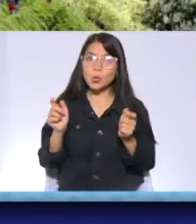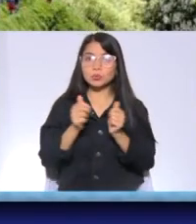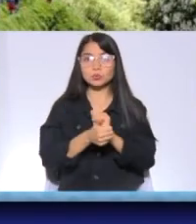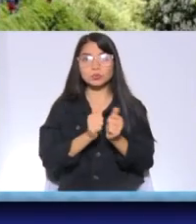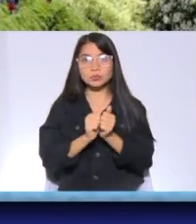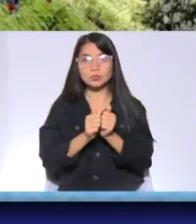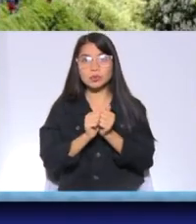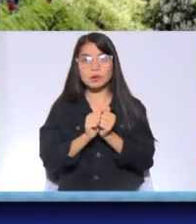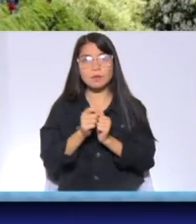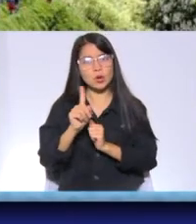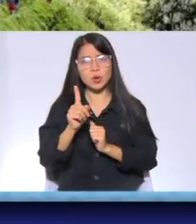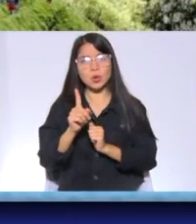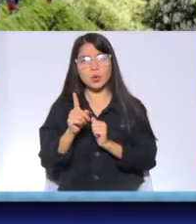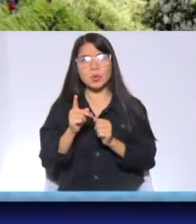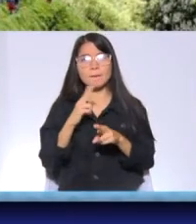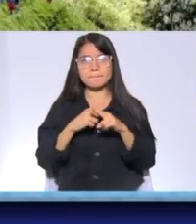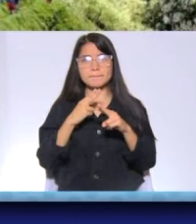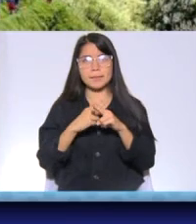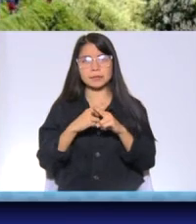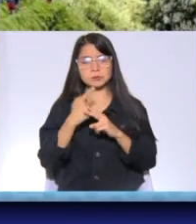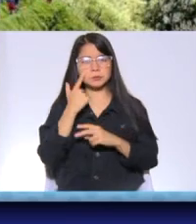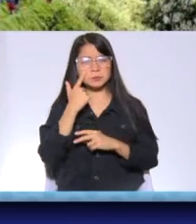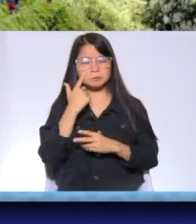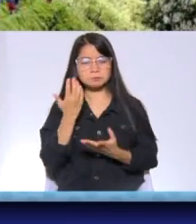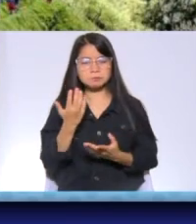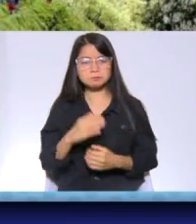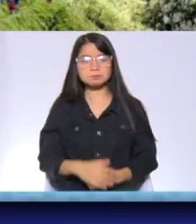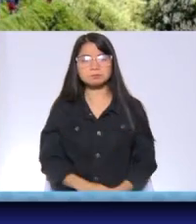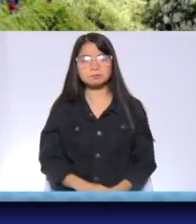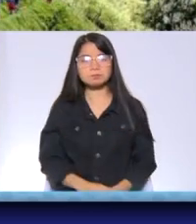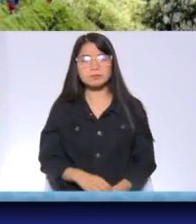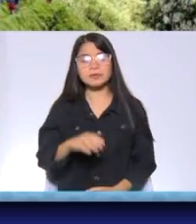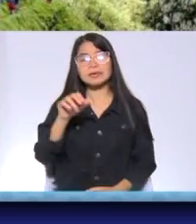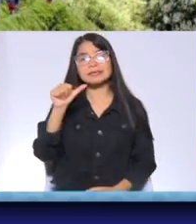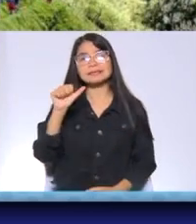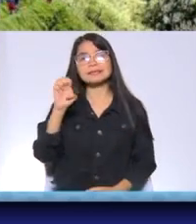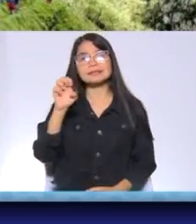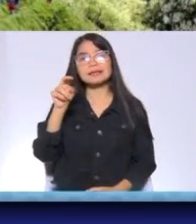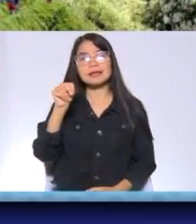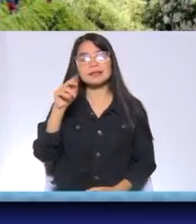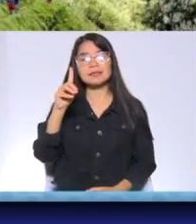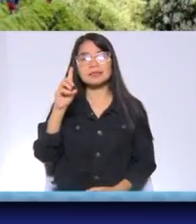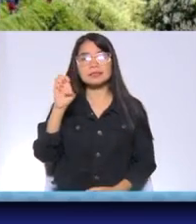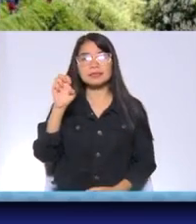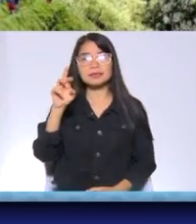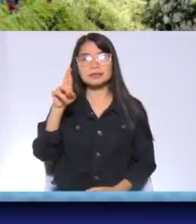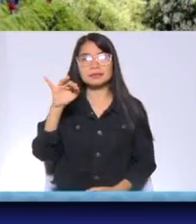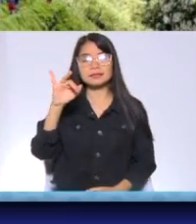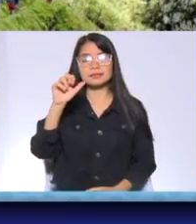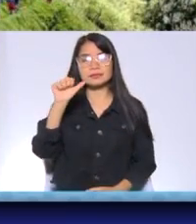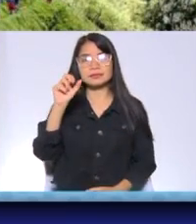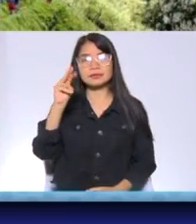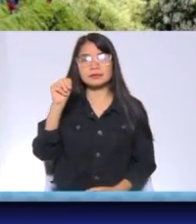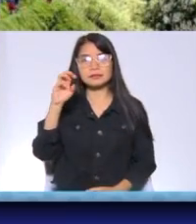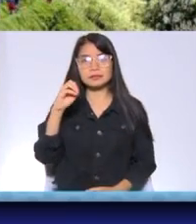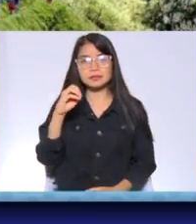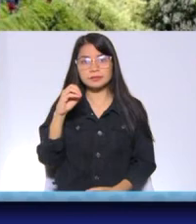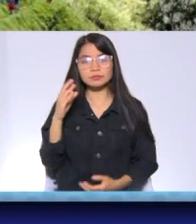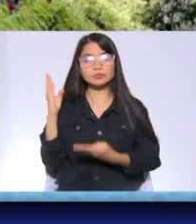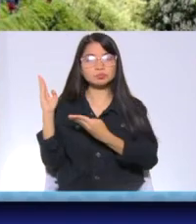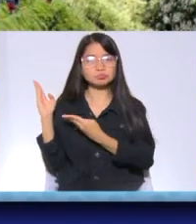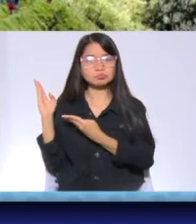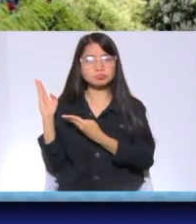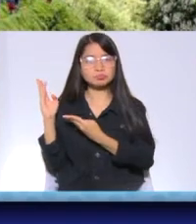tan peligrosos como los que vimos en el video. El senderismo, podemos practicar nosotros senderismo en nuestro país, por supuesto. En todos los